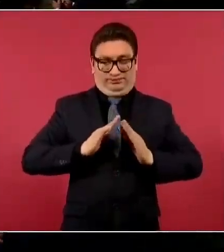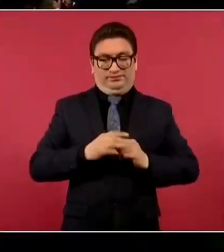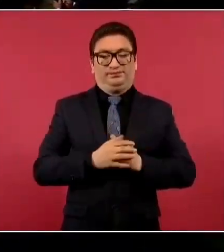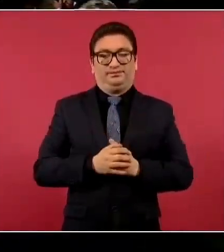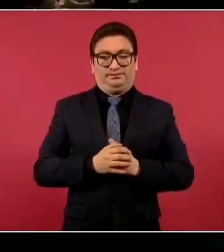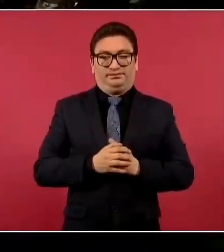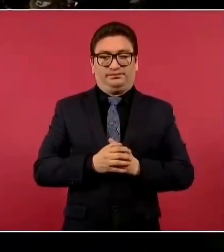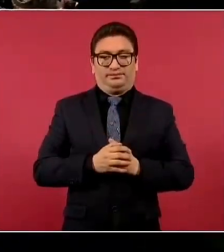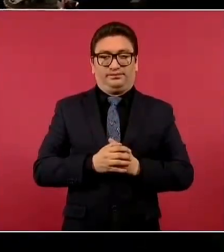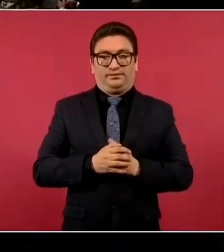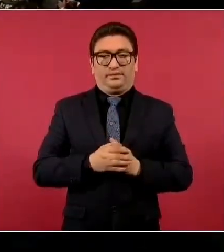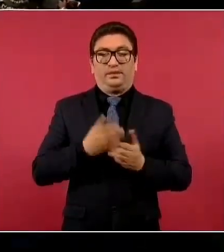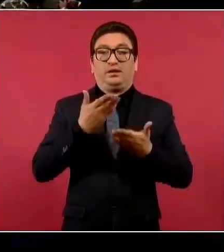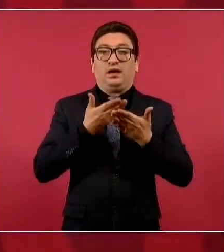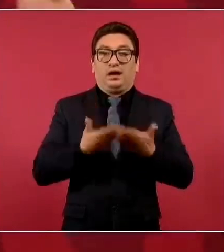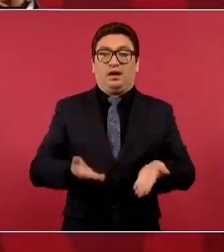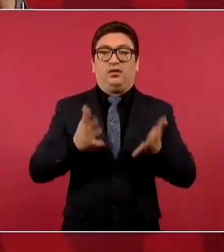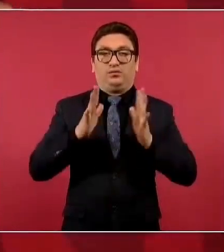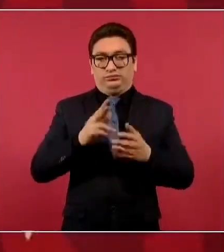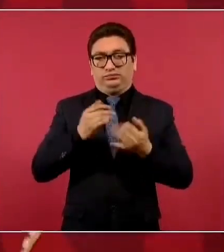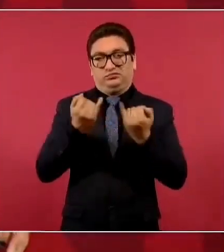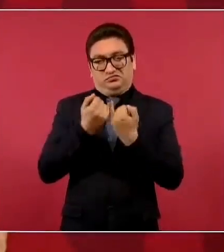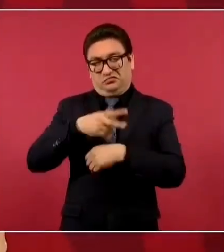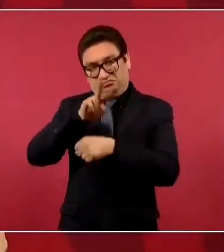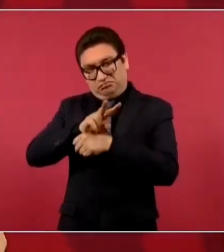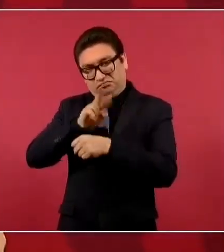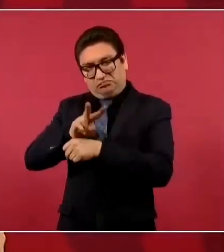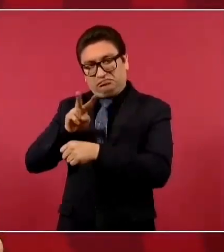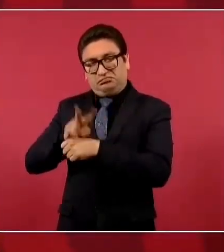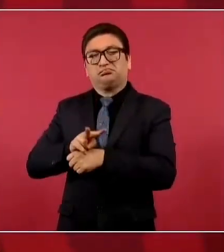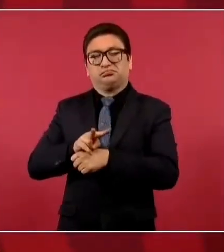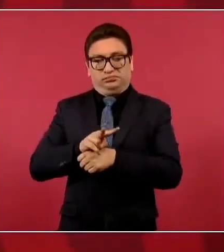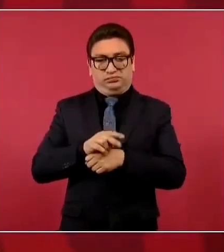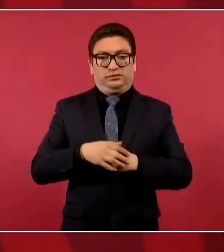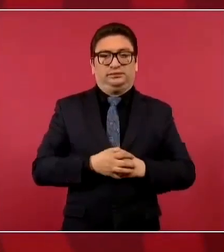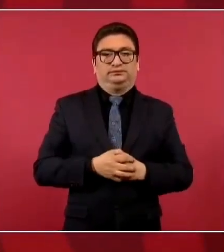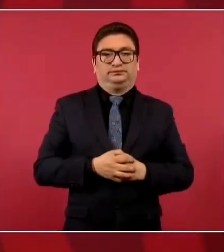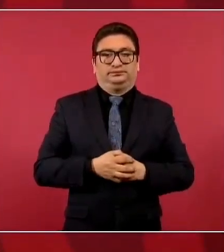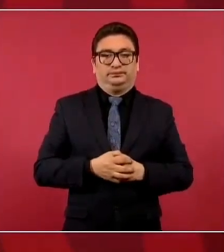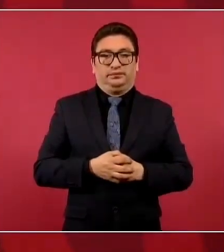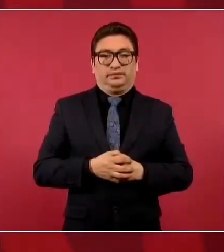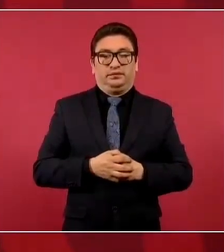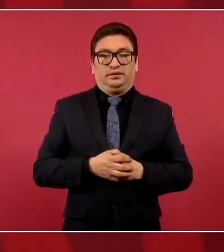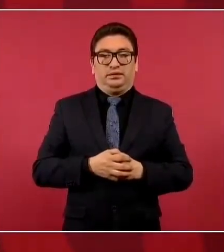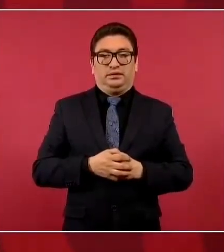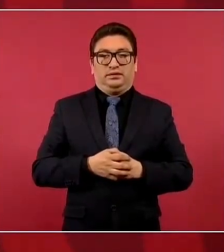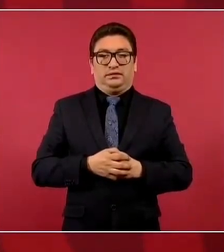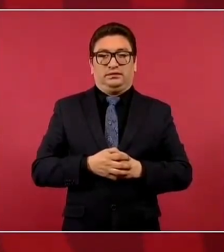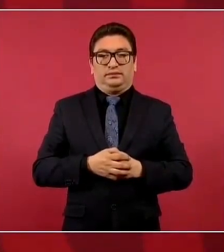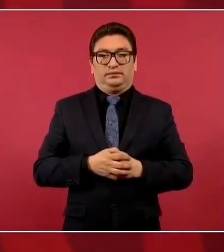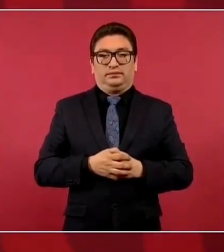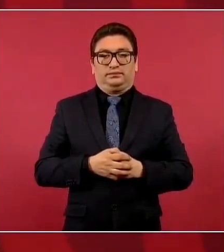Ahora va a haber vigilancia, no solo en el Tren